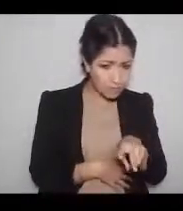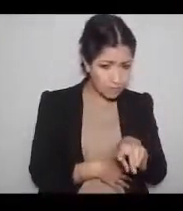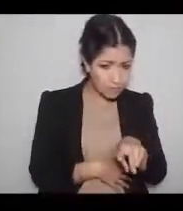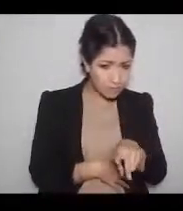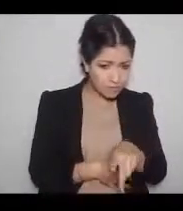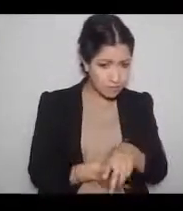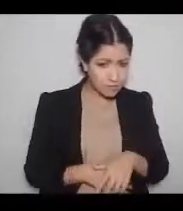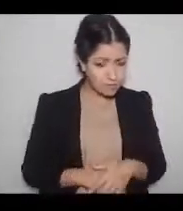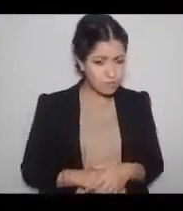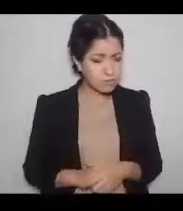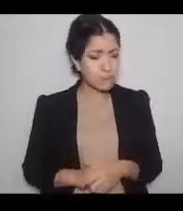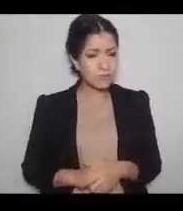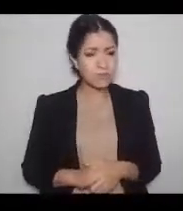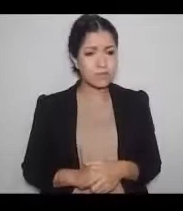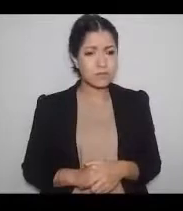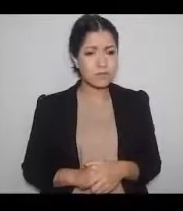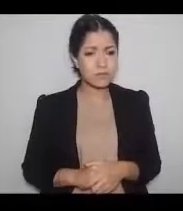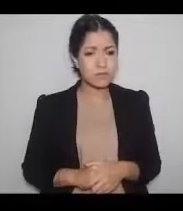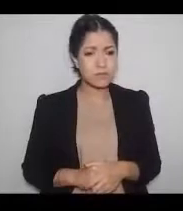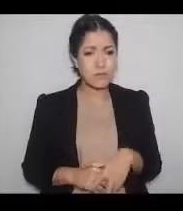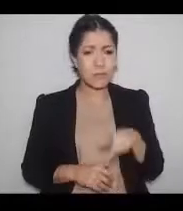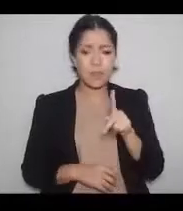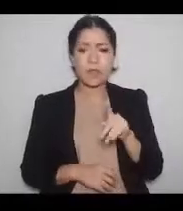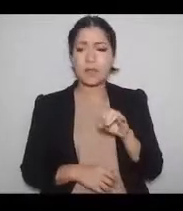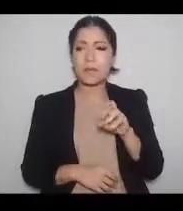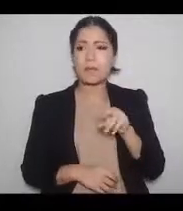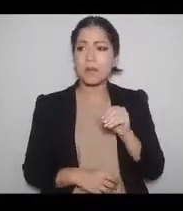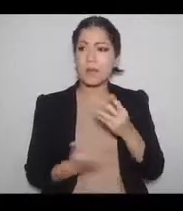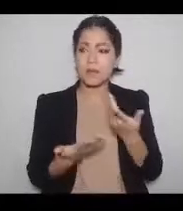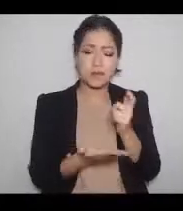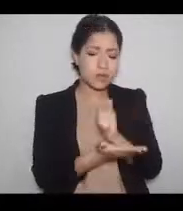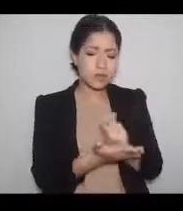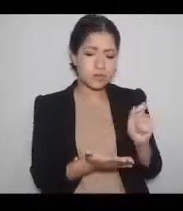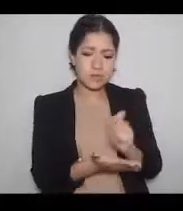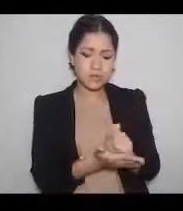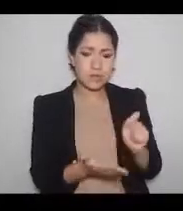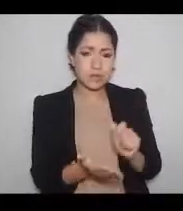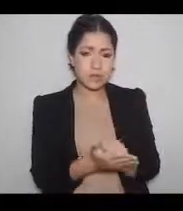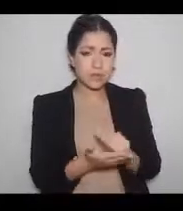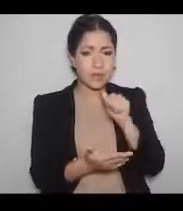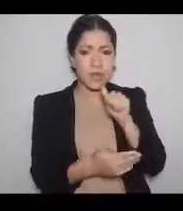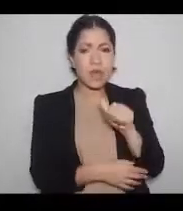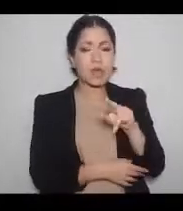Kepler escribió Armonía del Mundo cuando estaban a punto de quemar a su madre.